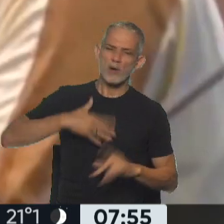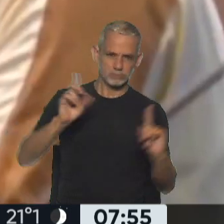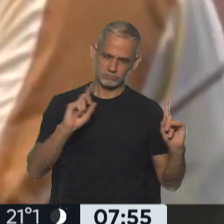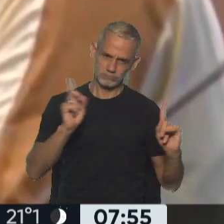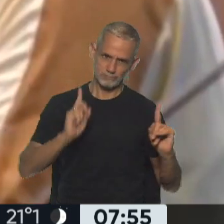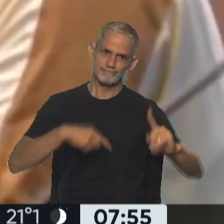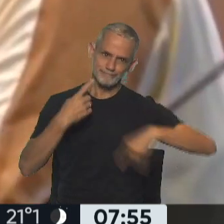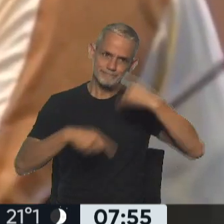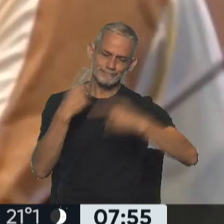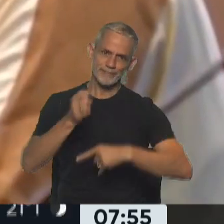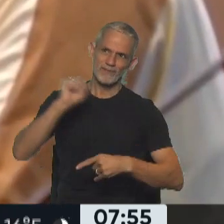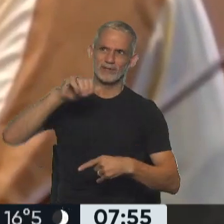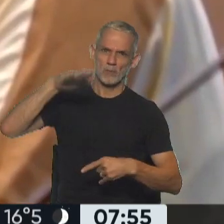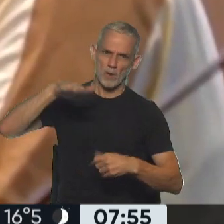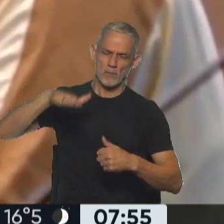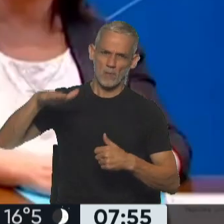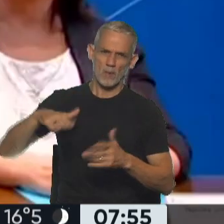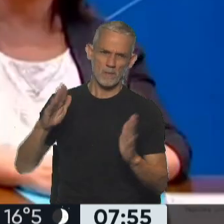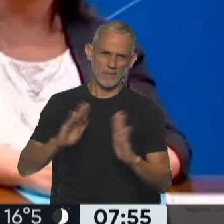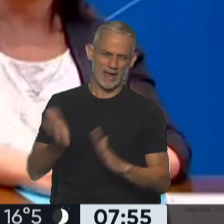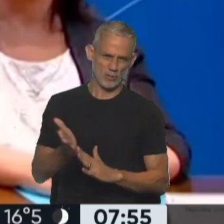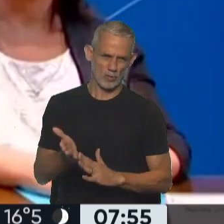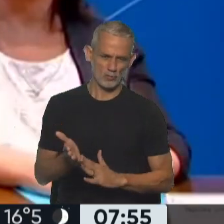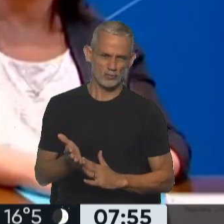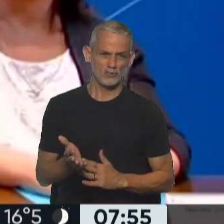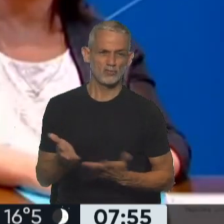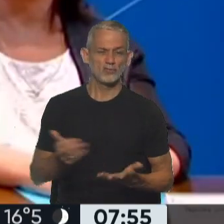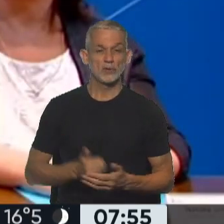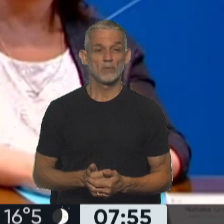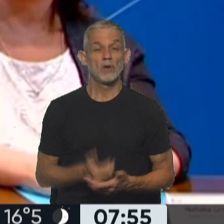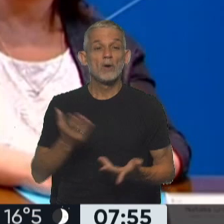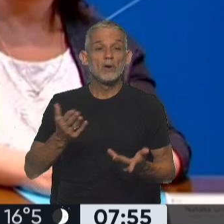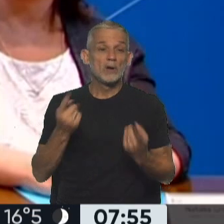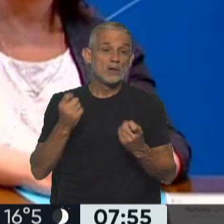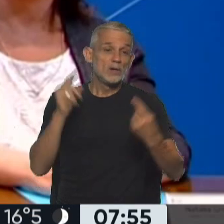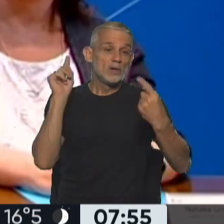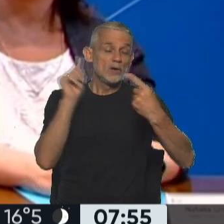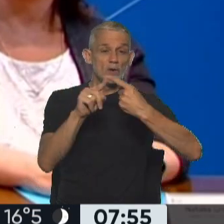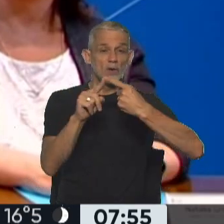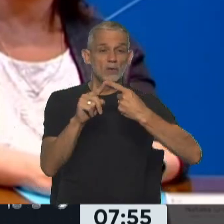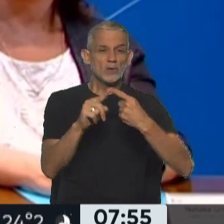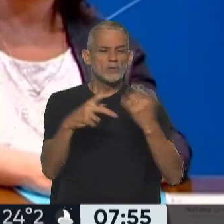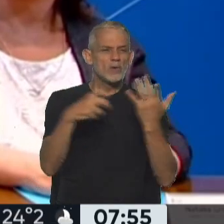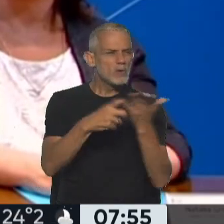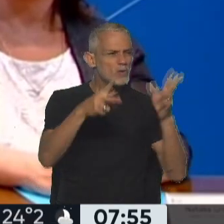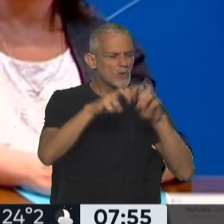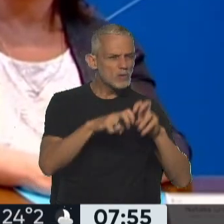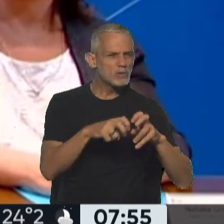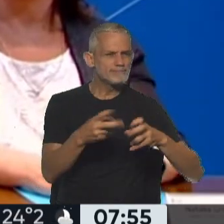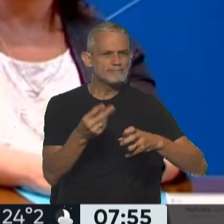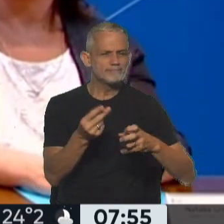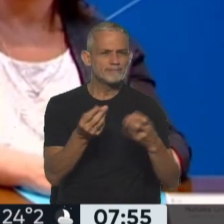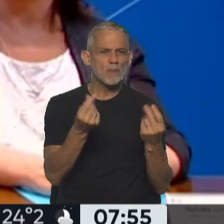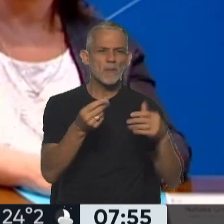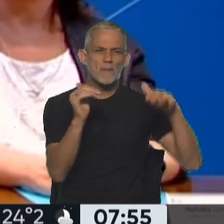seguir bajando la inflación Y eso requiere que las metas de orden fiscal que nos puro pusimos la